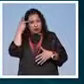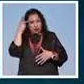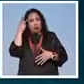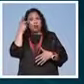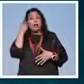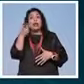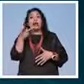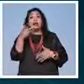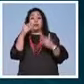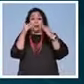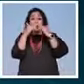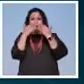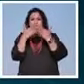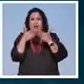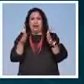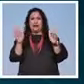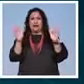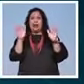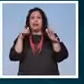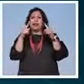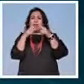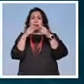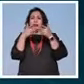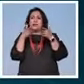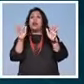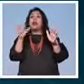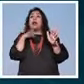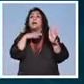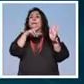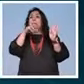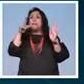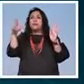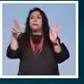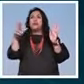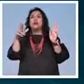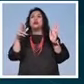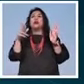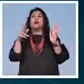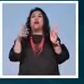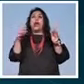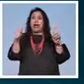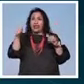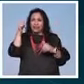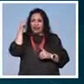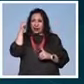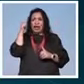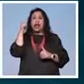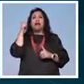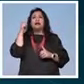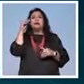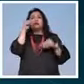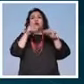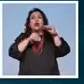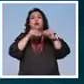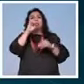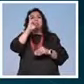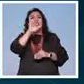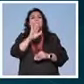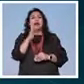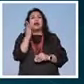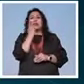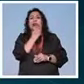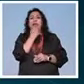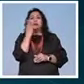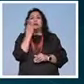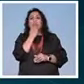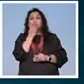crear la capilla abierta, pues van metiendo otros elementos, como es la pintura escénica. En la parte trasera se colocan imágenes bíblicas,